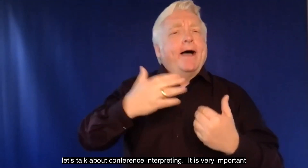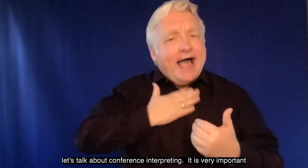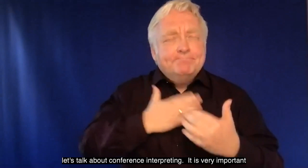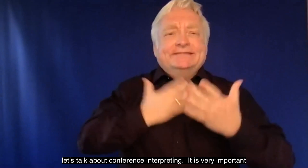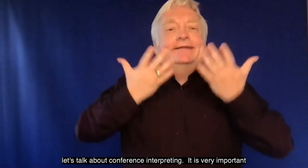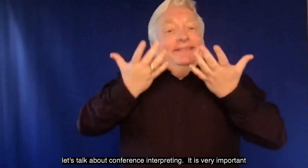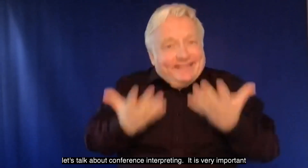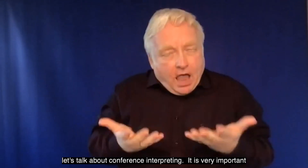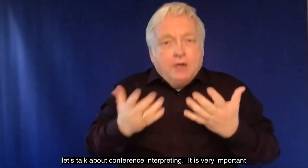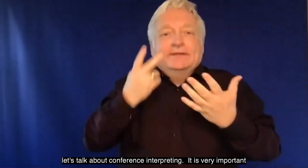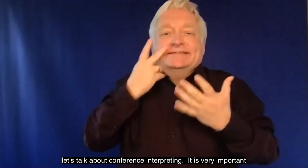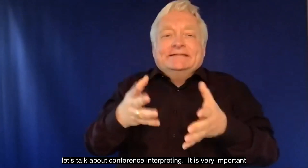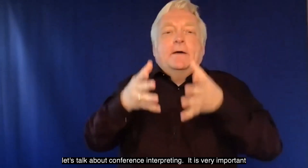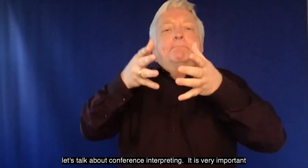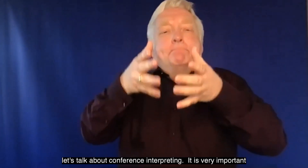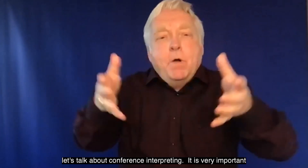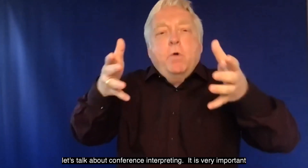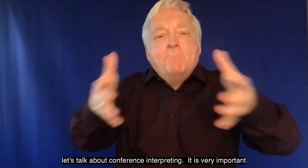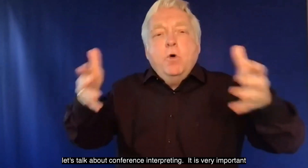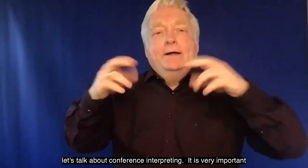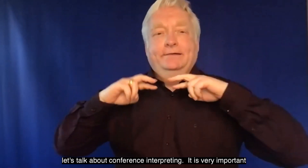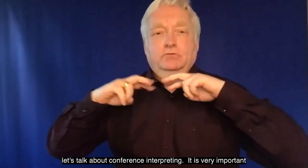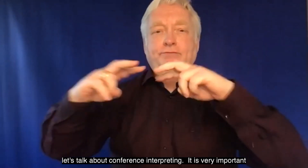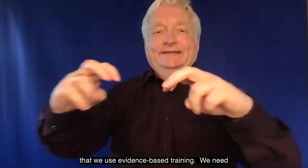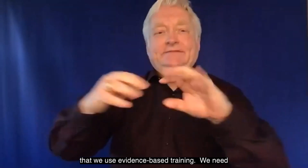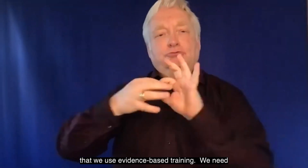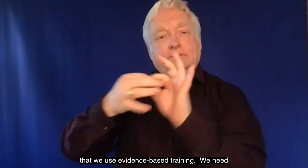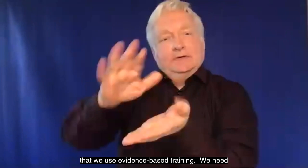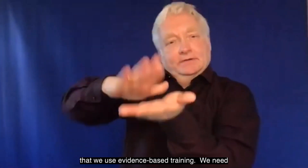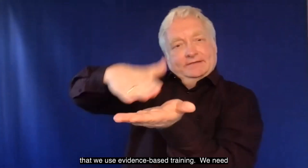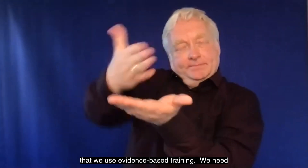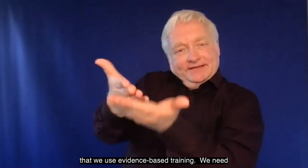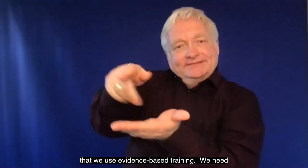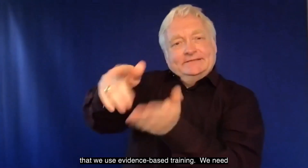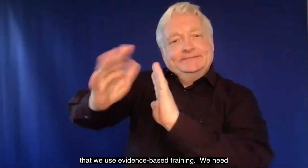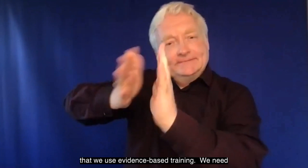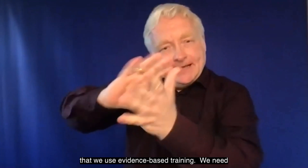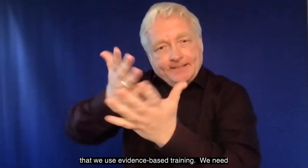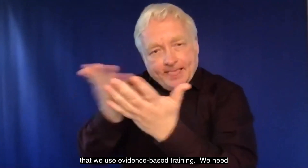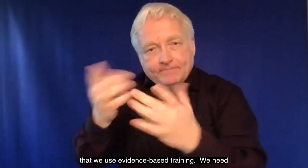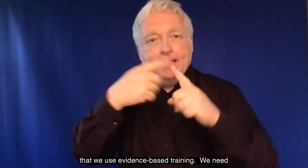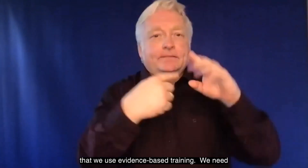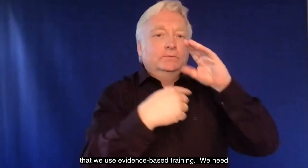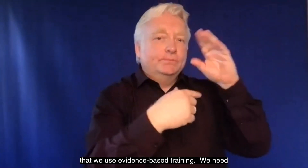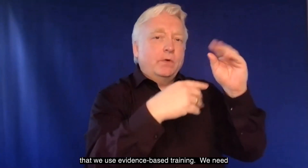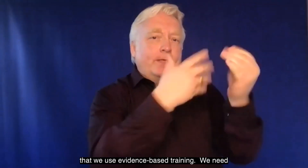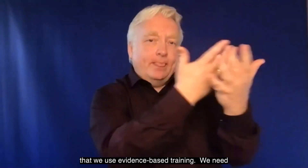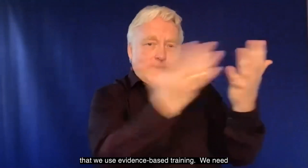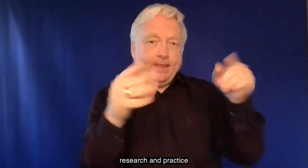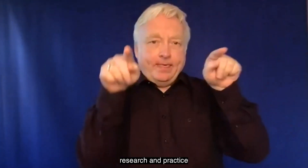basada en la evidencia, es decir, que la investigación y la práctica profesional, así como la formación, vayan de la mano.